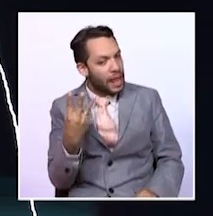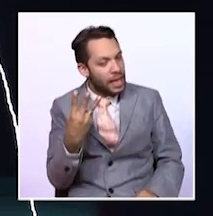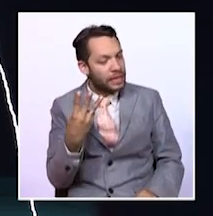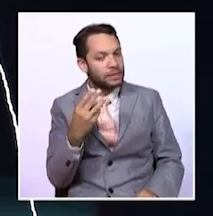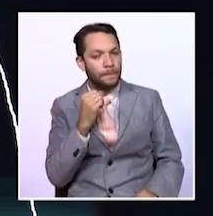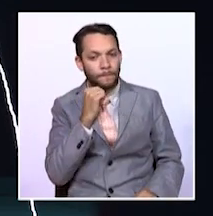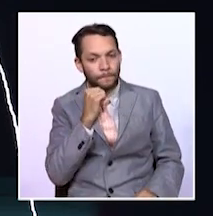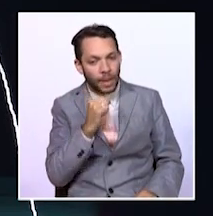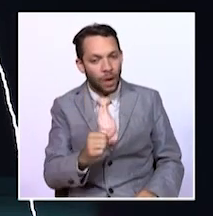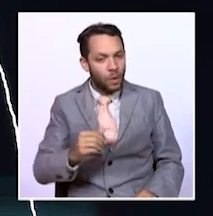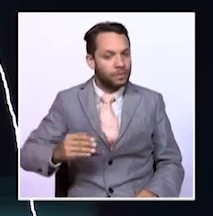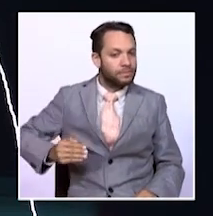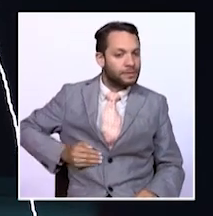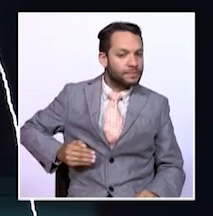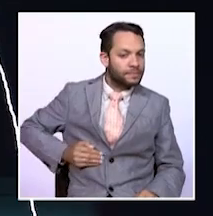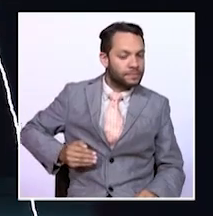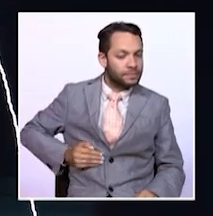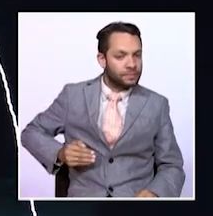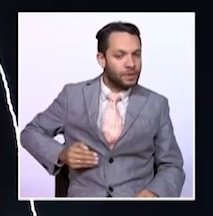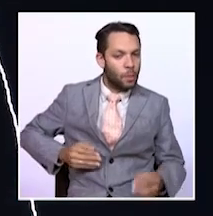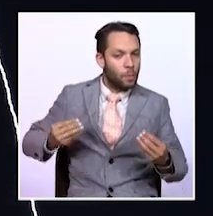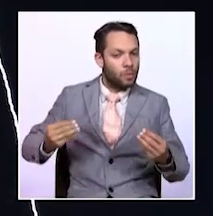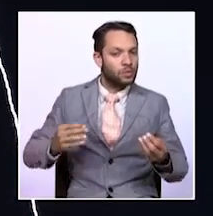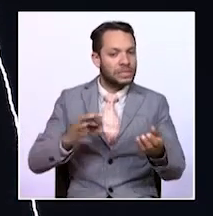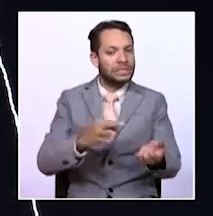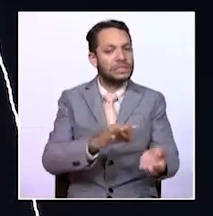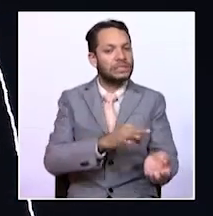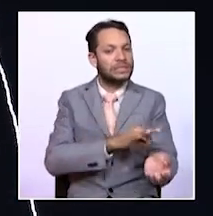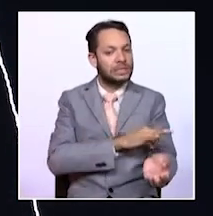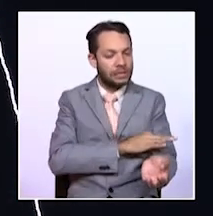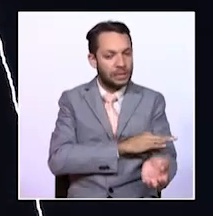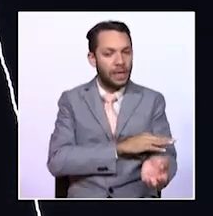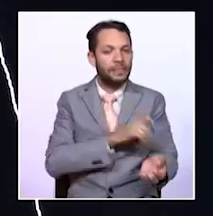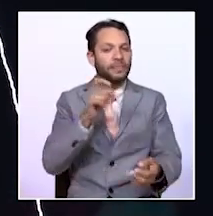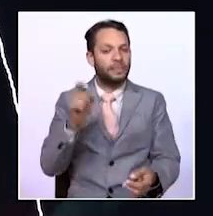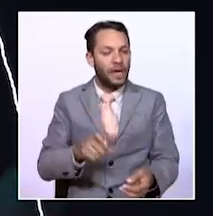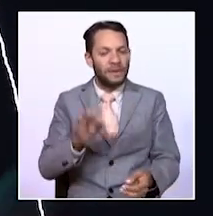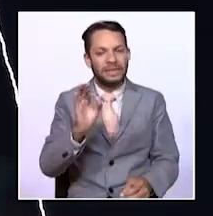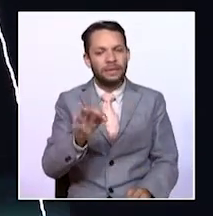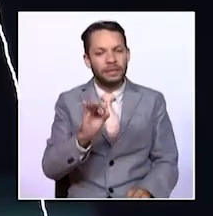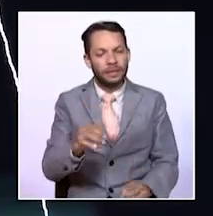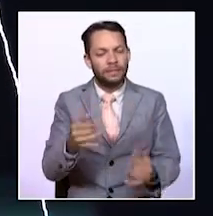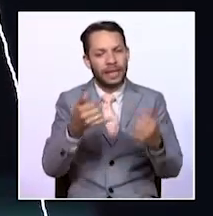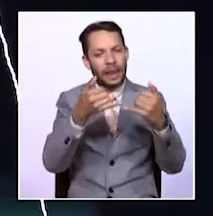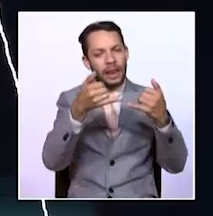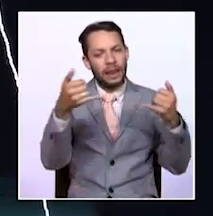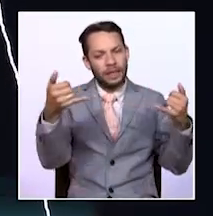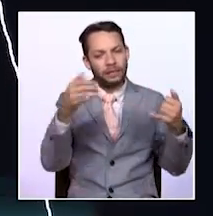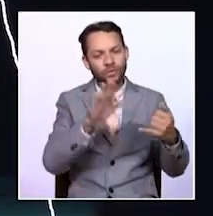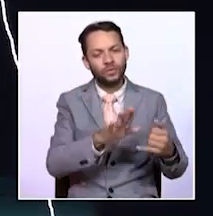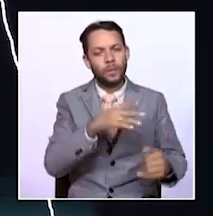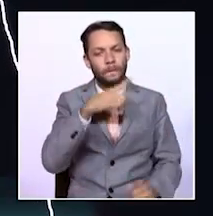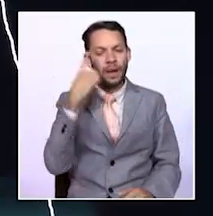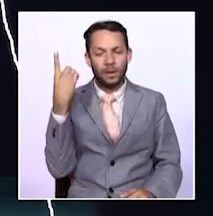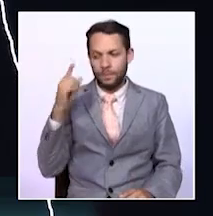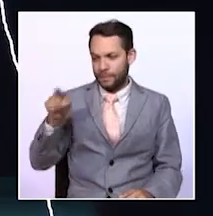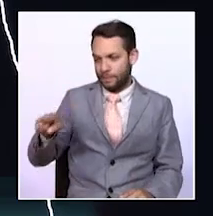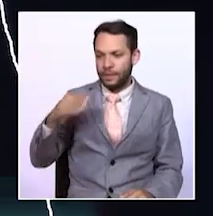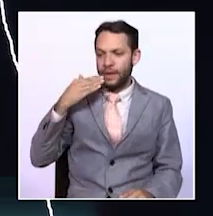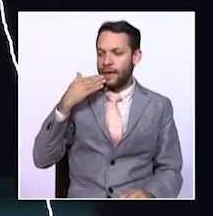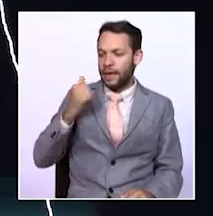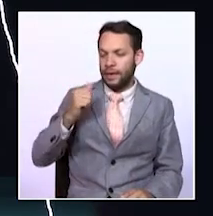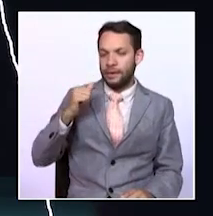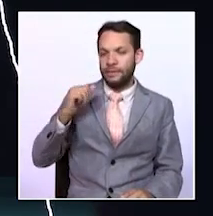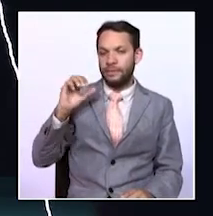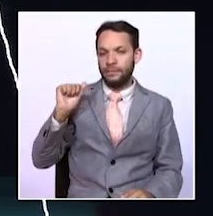esteatosis hepática o de infiltración grasa. Entonces, en este caso, por ejemplo, la señora Amparo, el